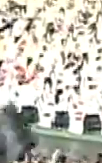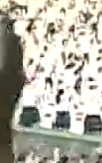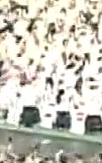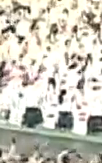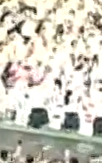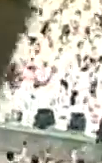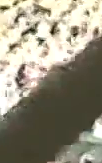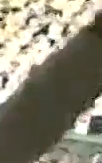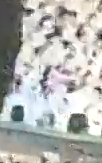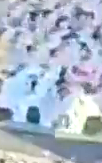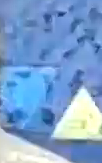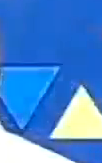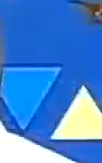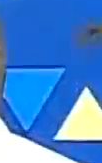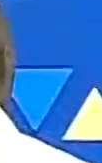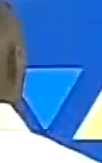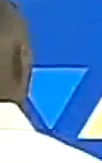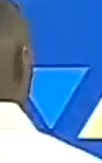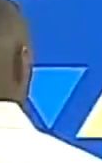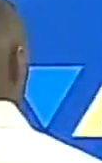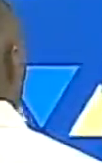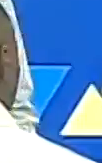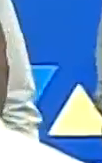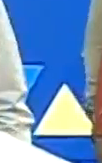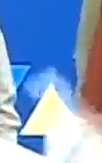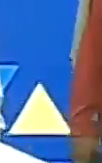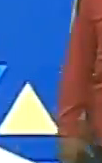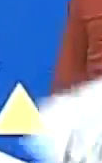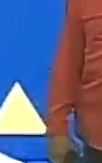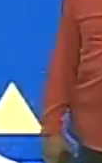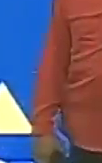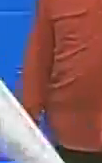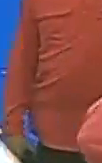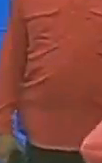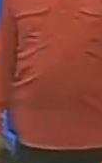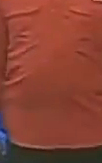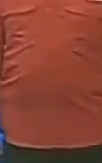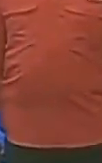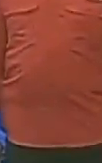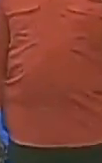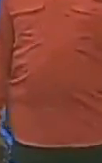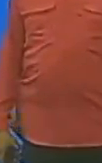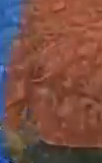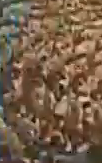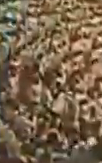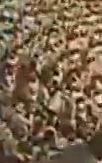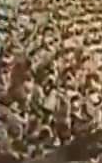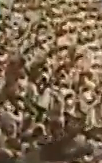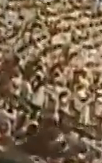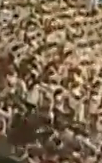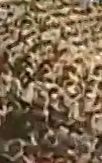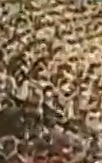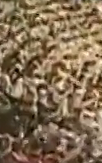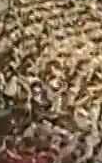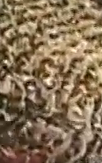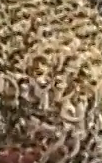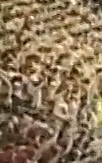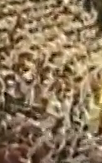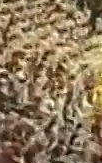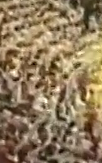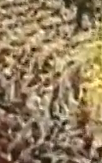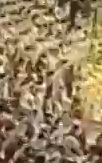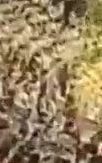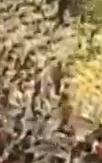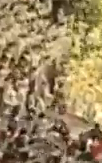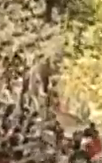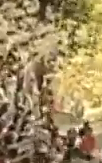los espacios del Poliedro de Caracas. En horas de la mañana de este jueves, el